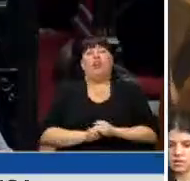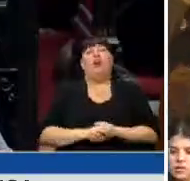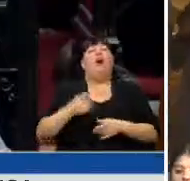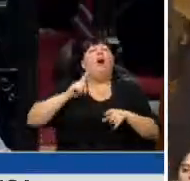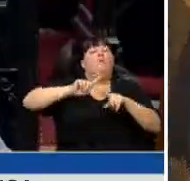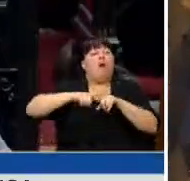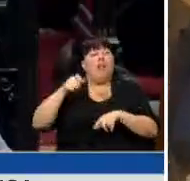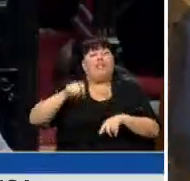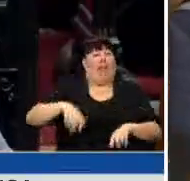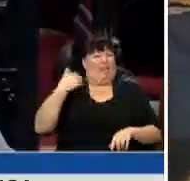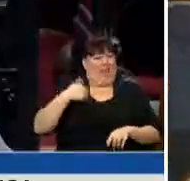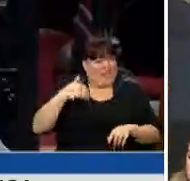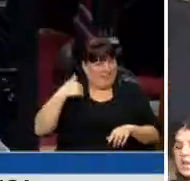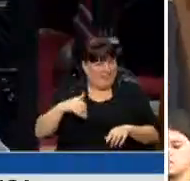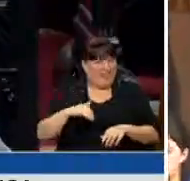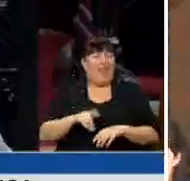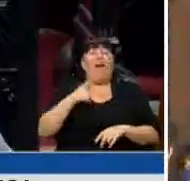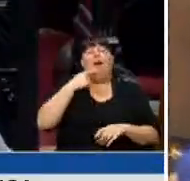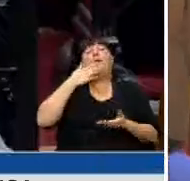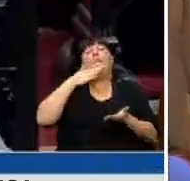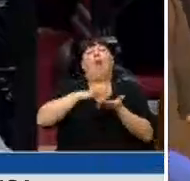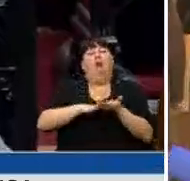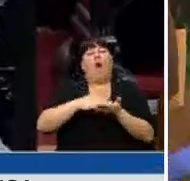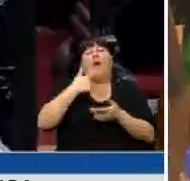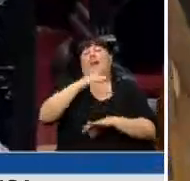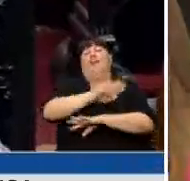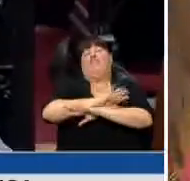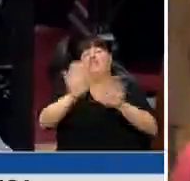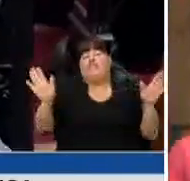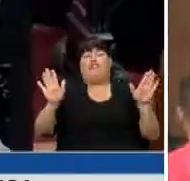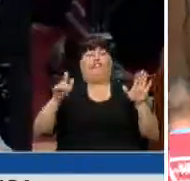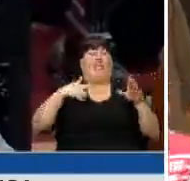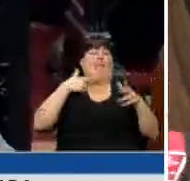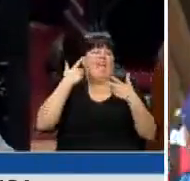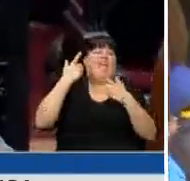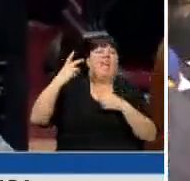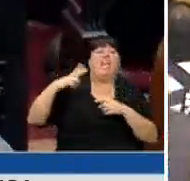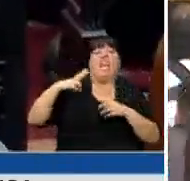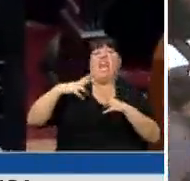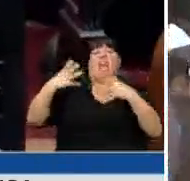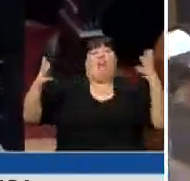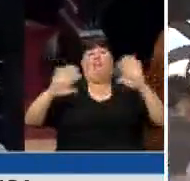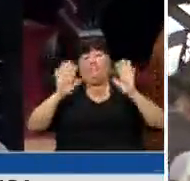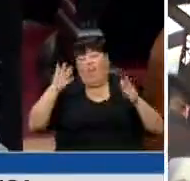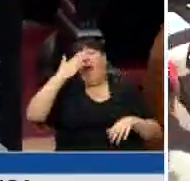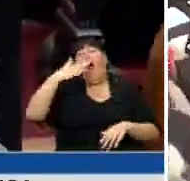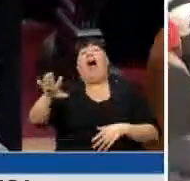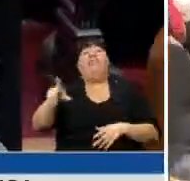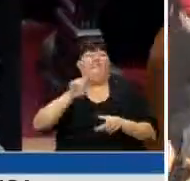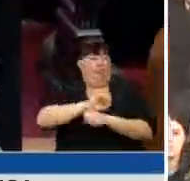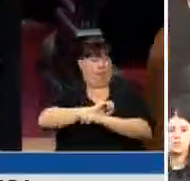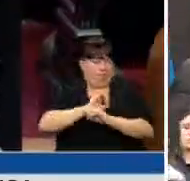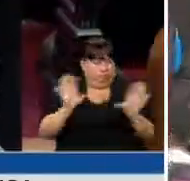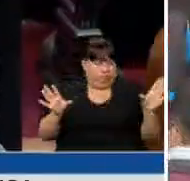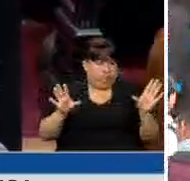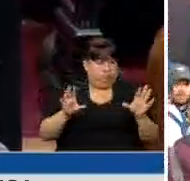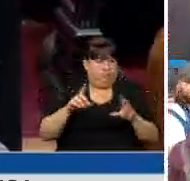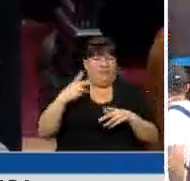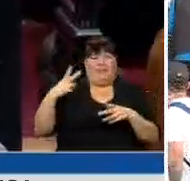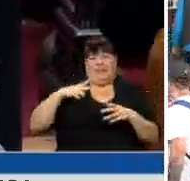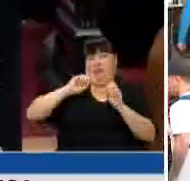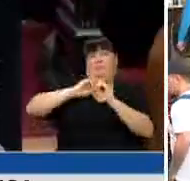la política Argentina prometiendo acabar con todas las oligarquías y se transformó en la peor de las